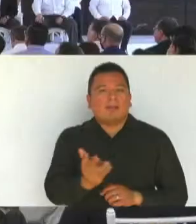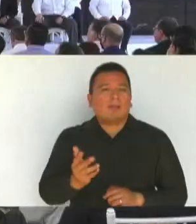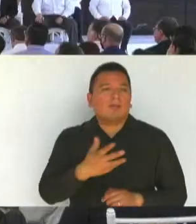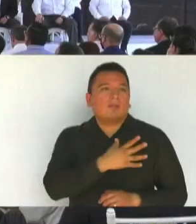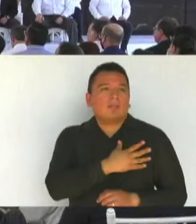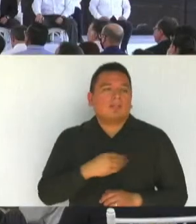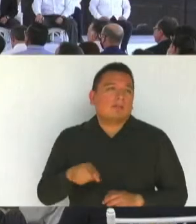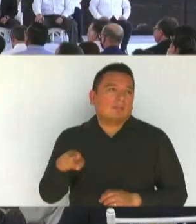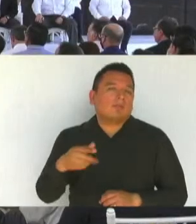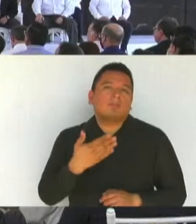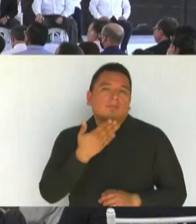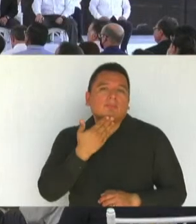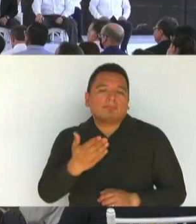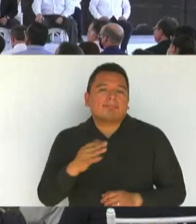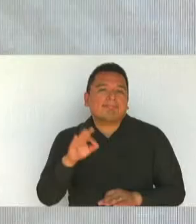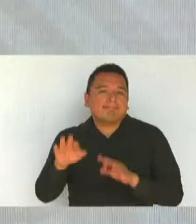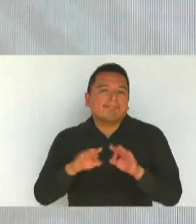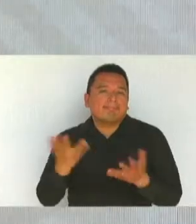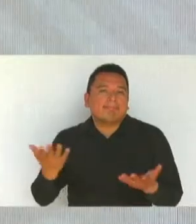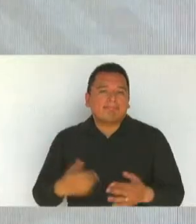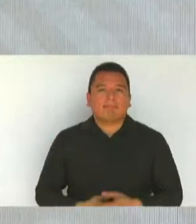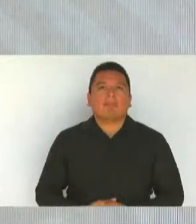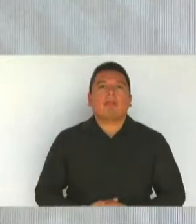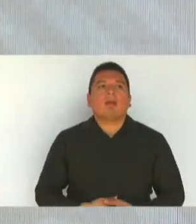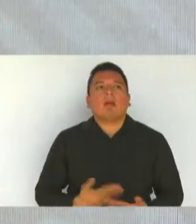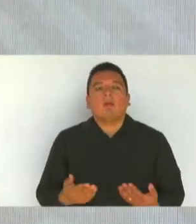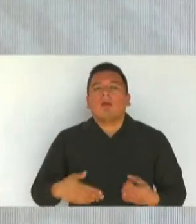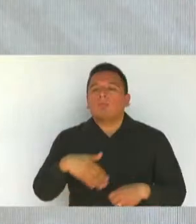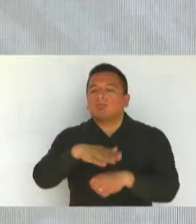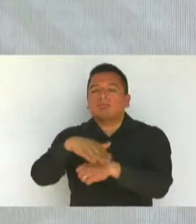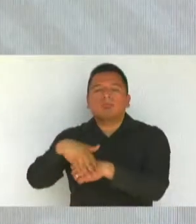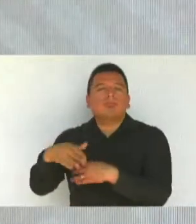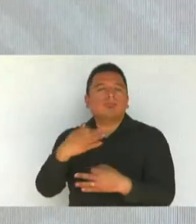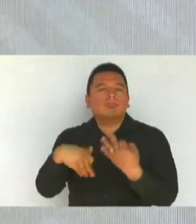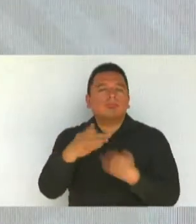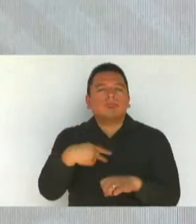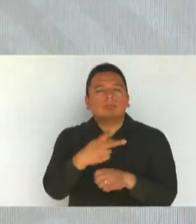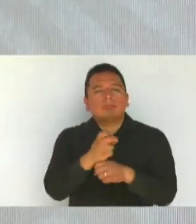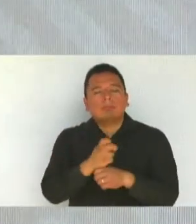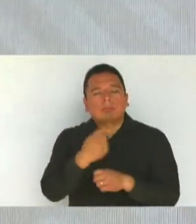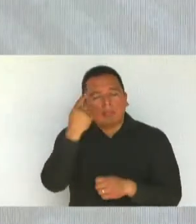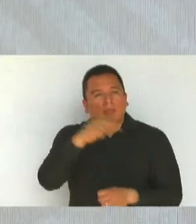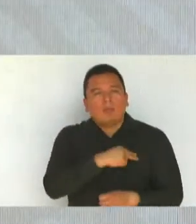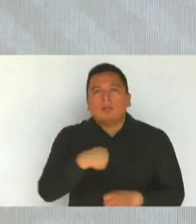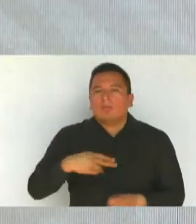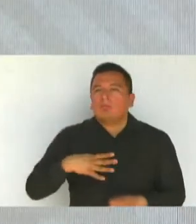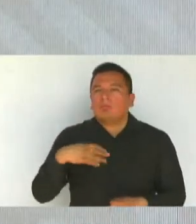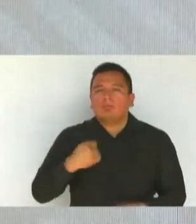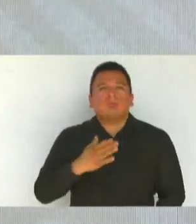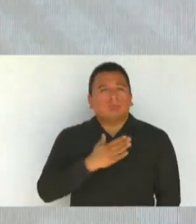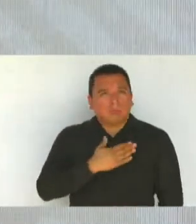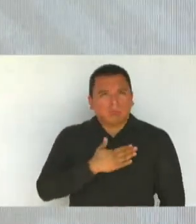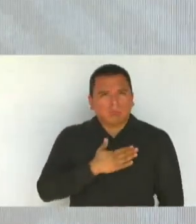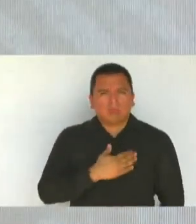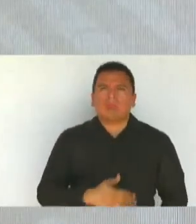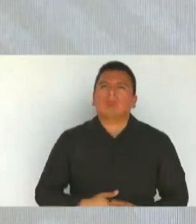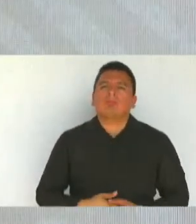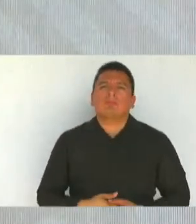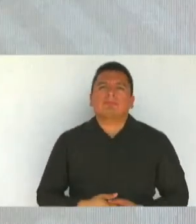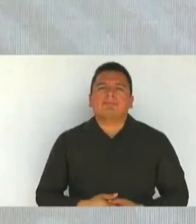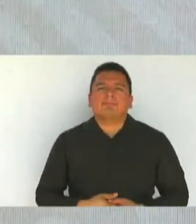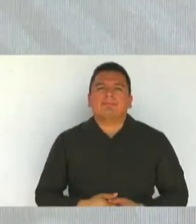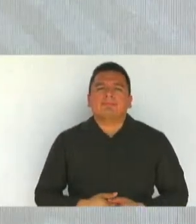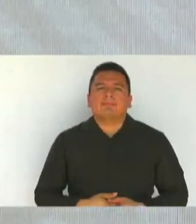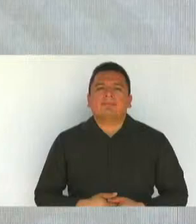podrán estar bien. Entonces yo los invito a todos, invito a todas a que empecemos a trabajar desde la parte individual y me da